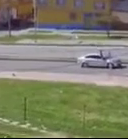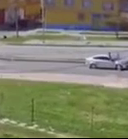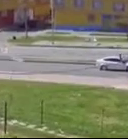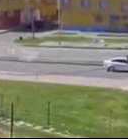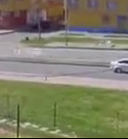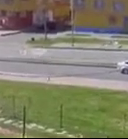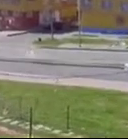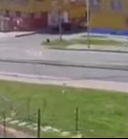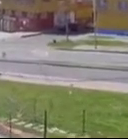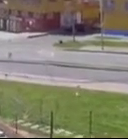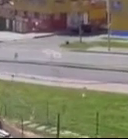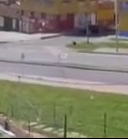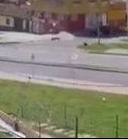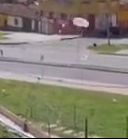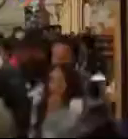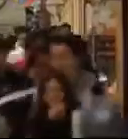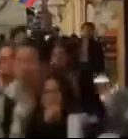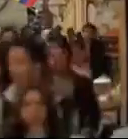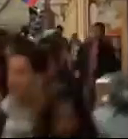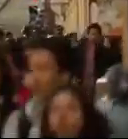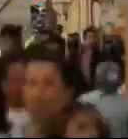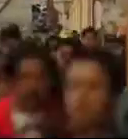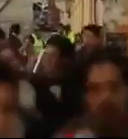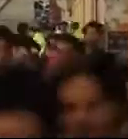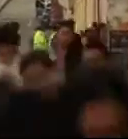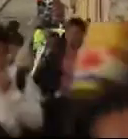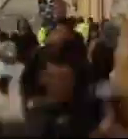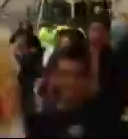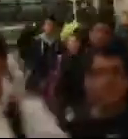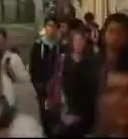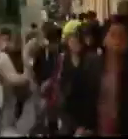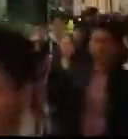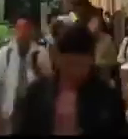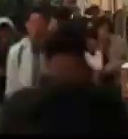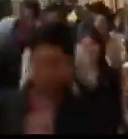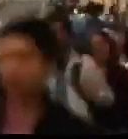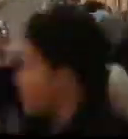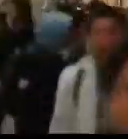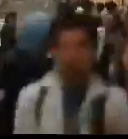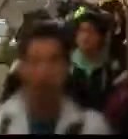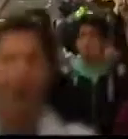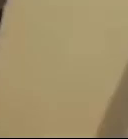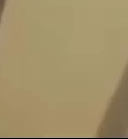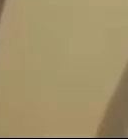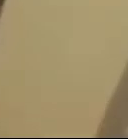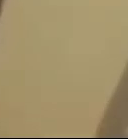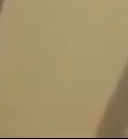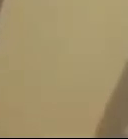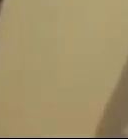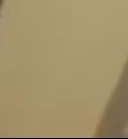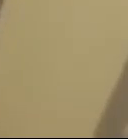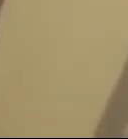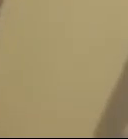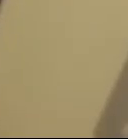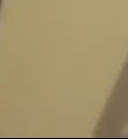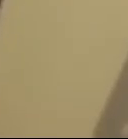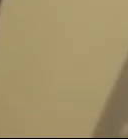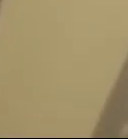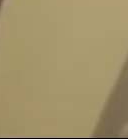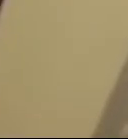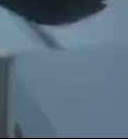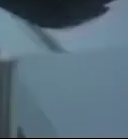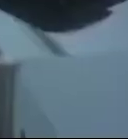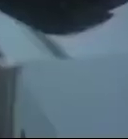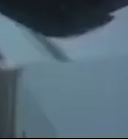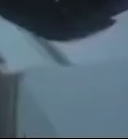ingresó solidario en dos meses ha entregado a más de dos millones de familias colombianas 2 giros por 160.000